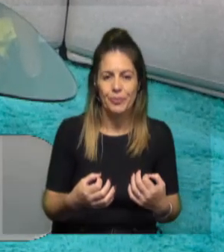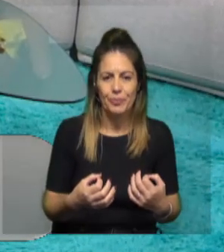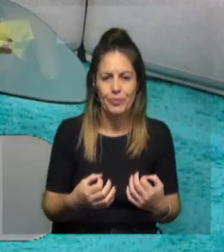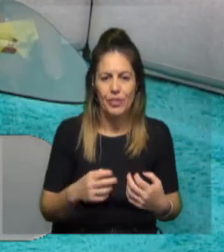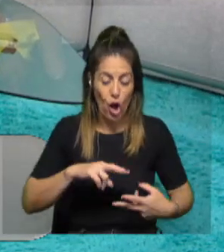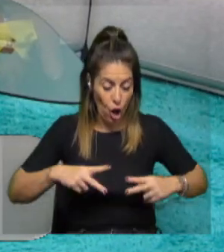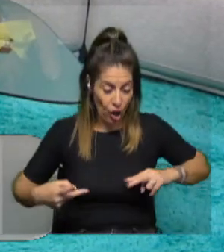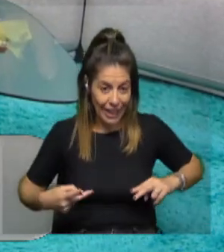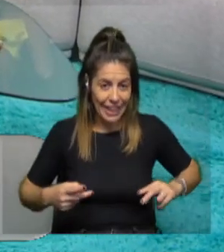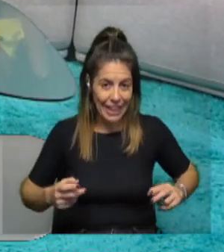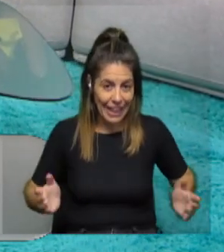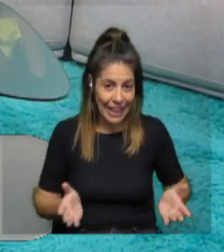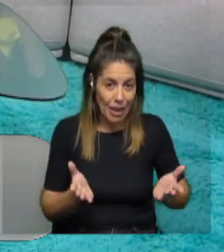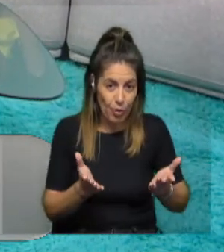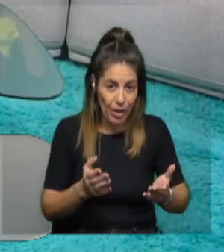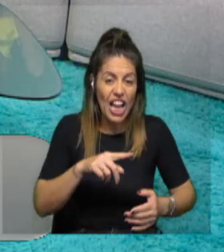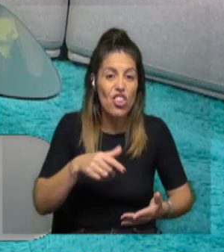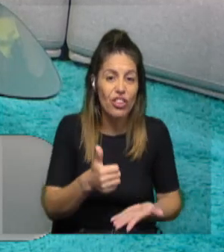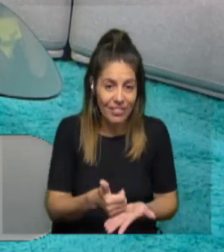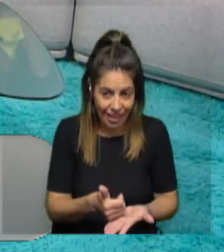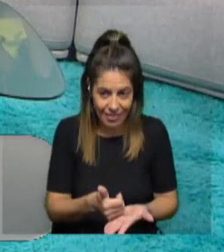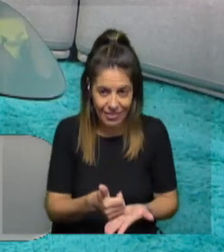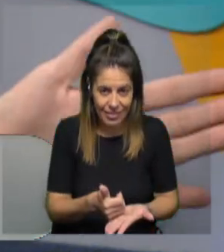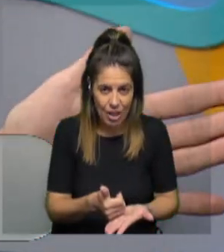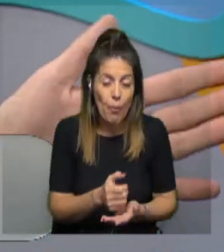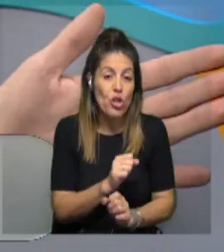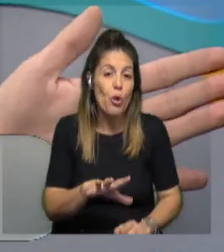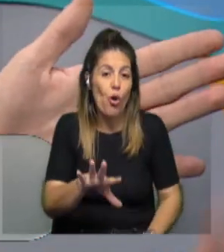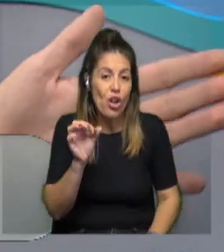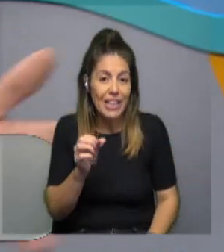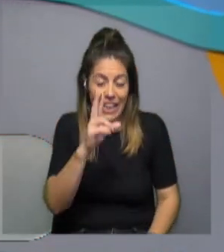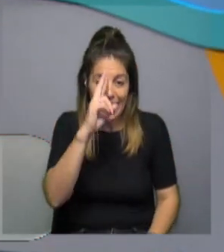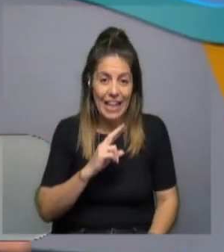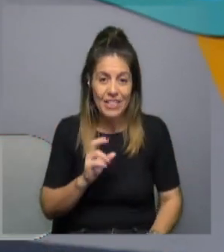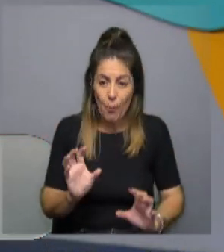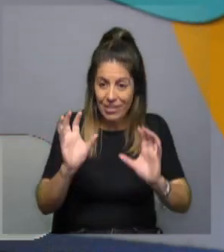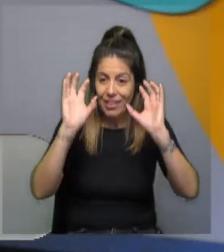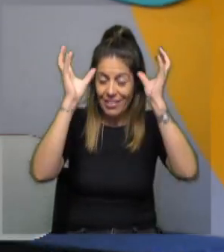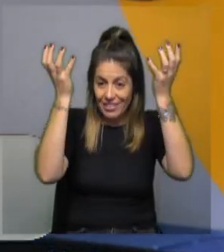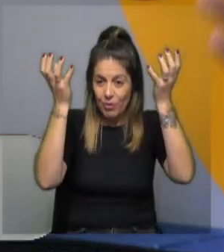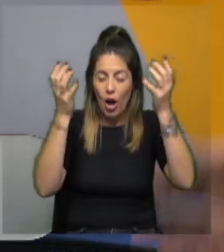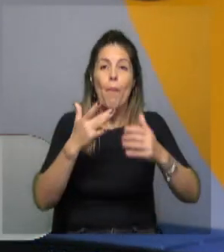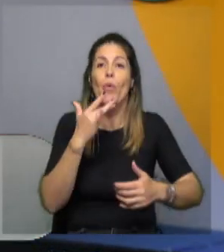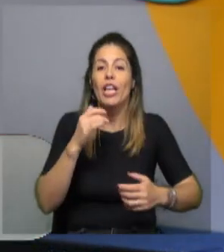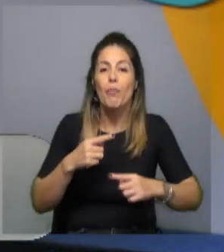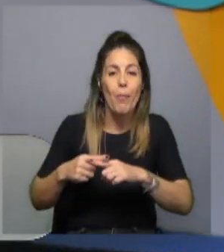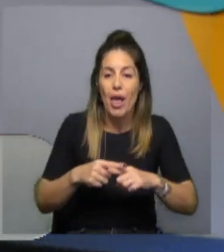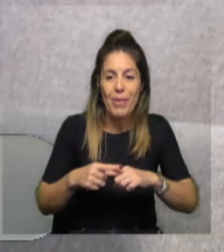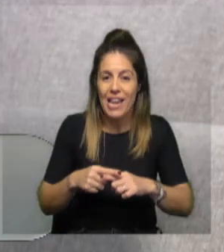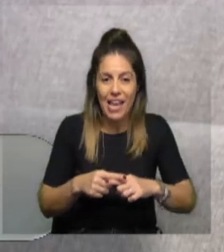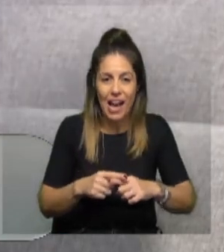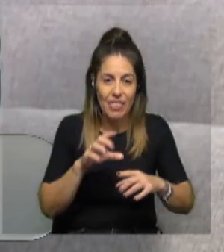los genes que la causan y dónde están. Perfecto, pero yo puedo elegir razas más agresivas para... Por ejemplo, para pelea de perros.